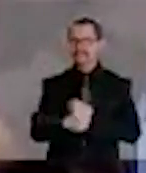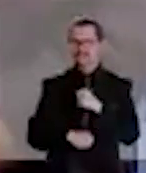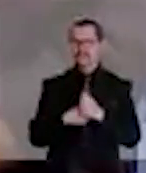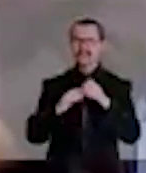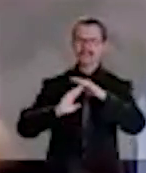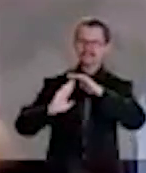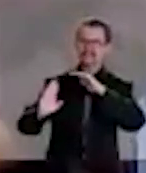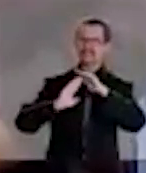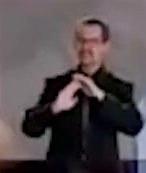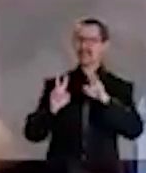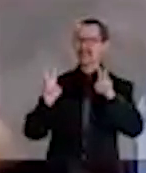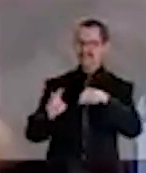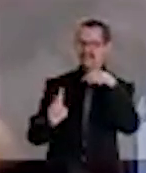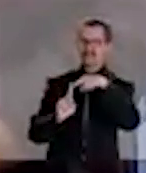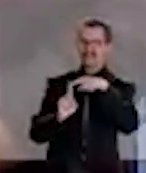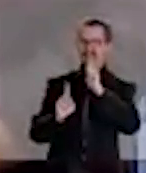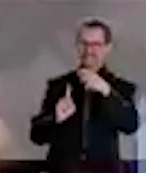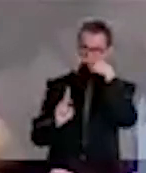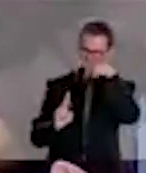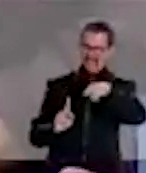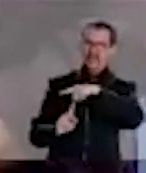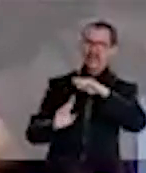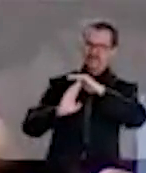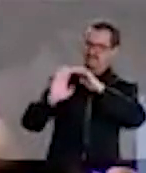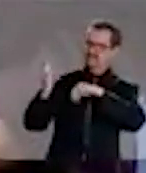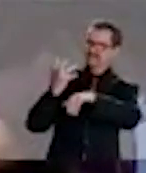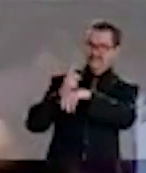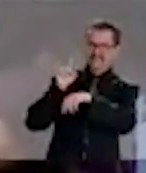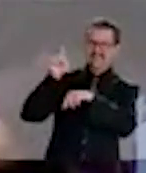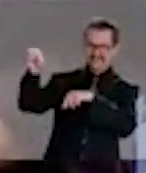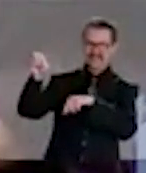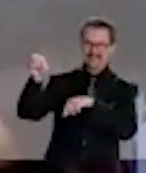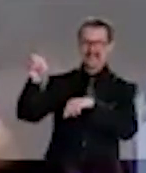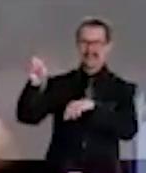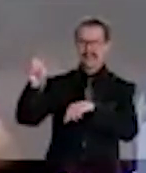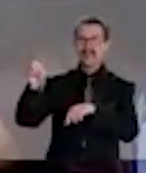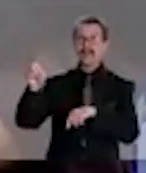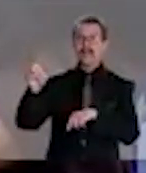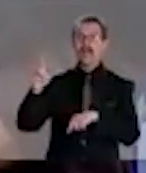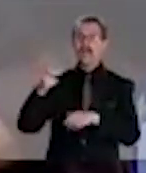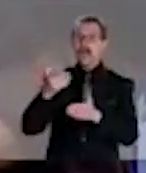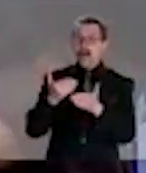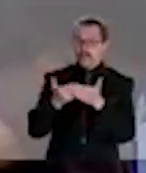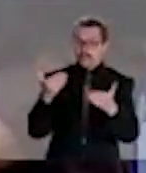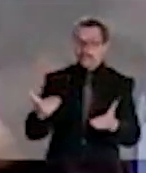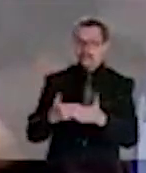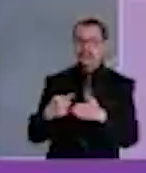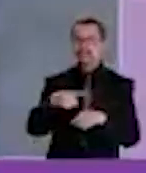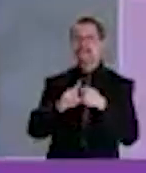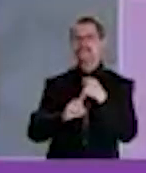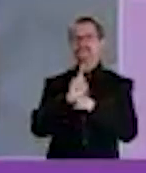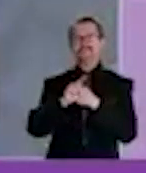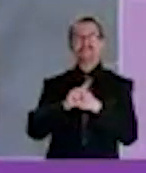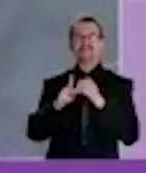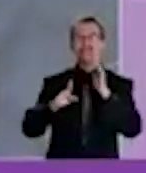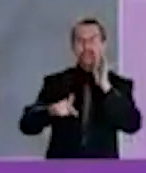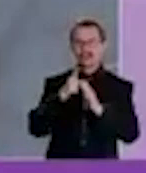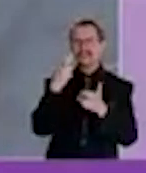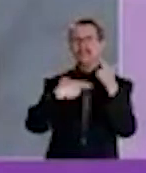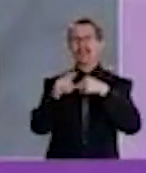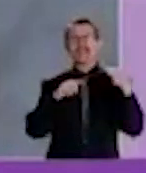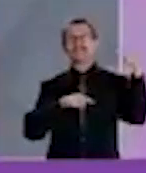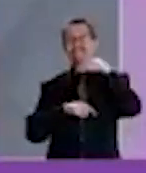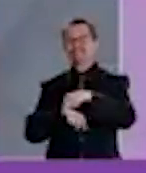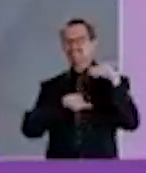de méxico eeuu hoy el reto principal ha quedado claro es el regreso de los mexicanos al país las deportaciones han subido han subido